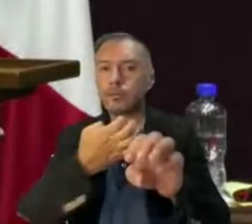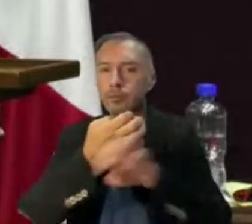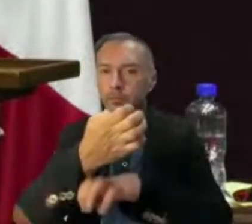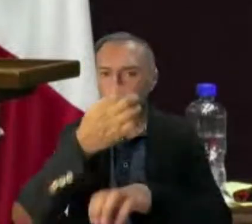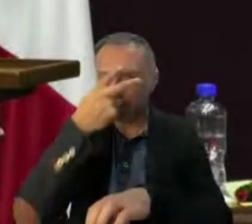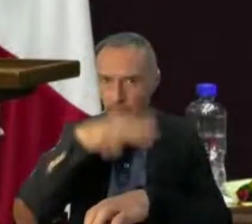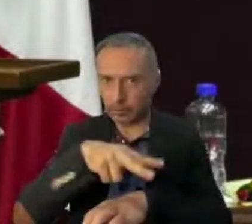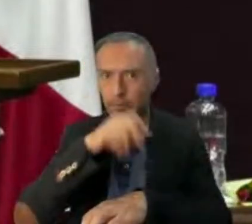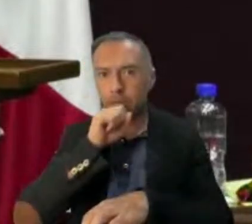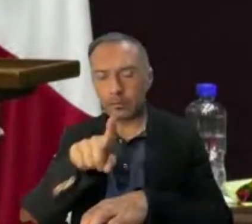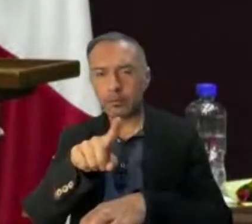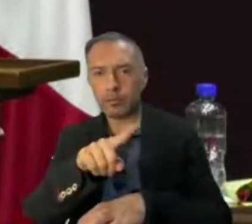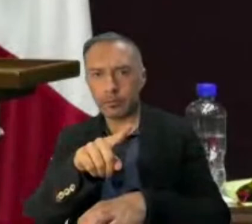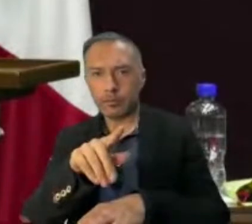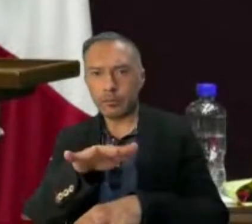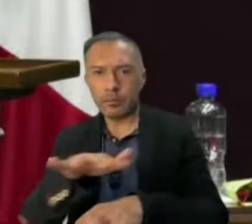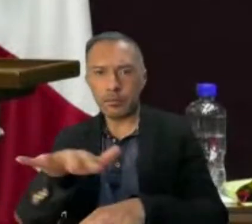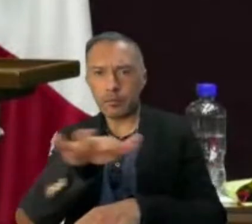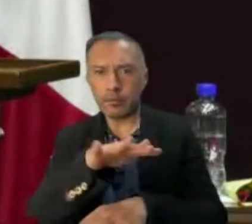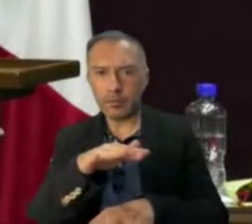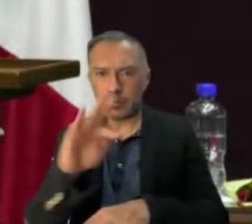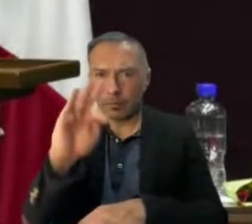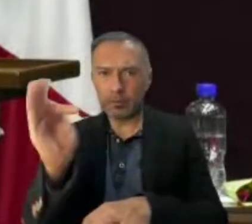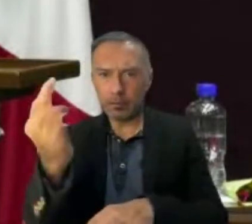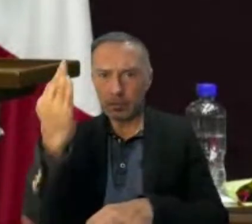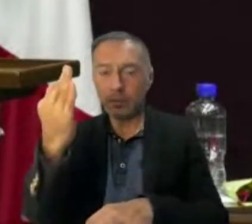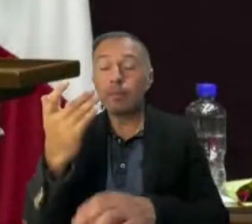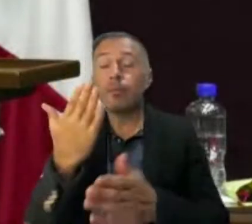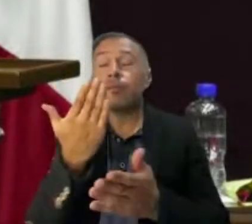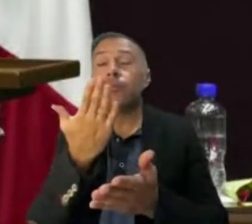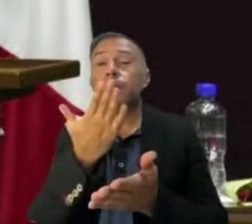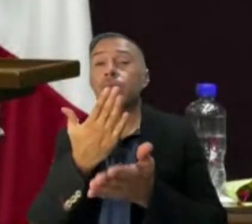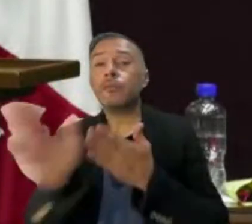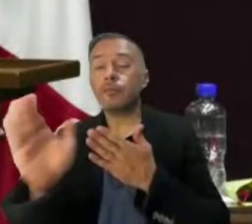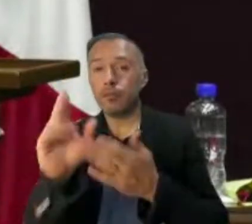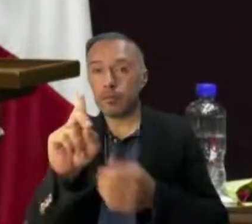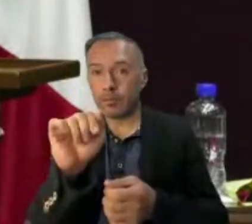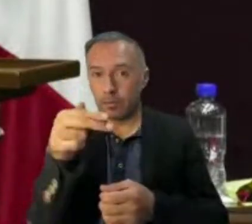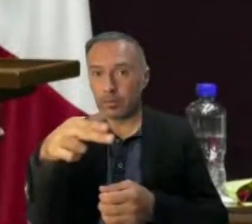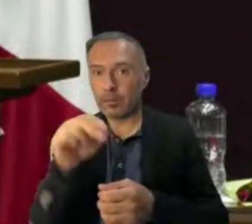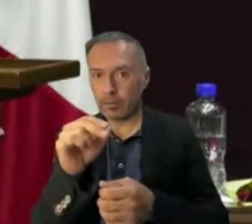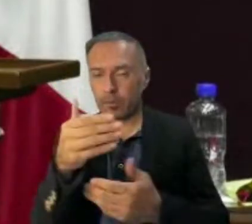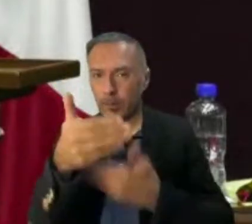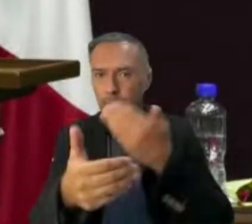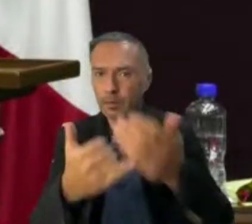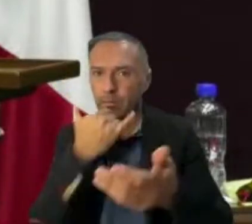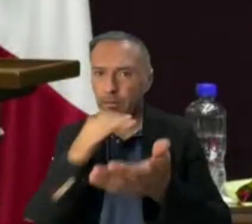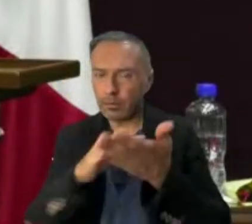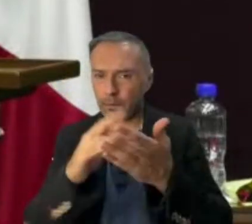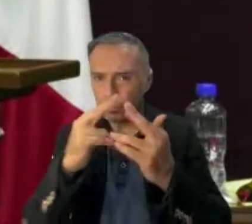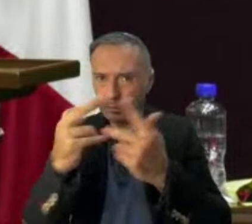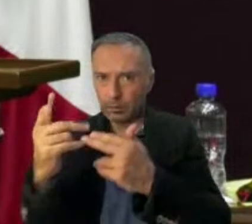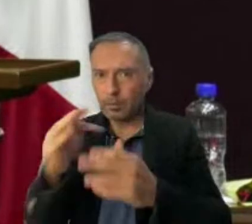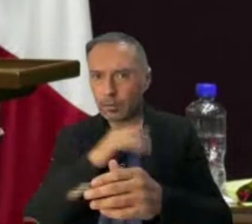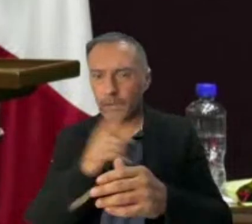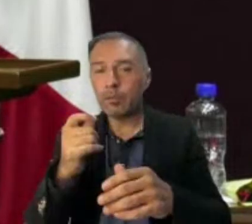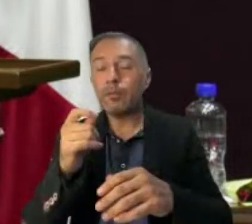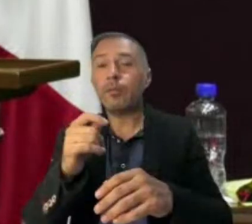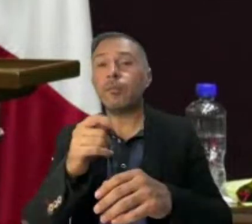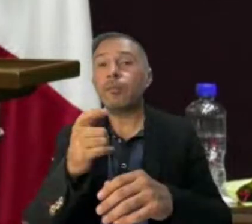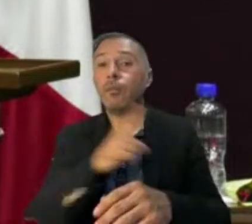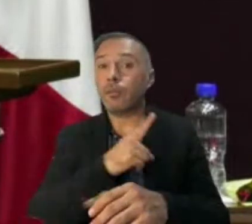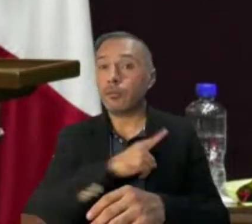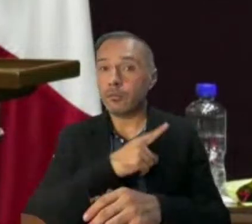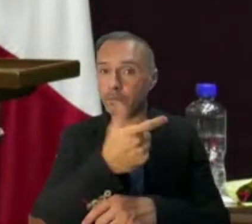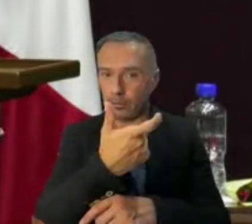en el contexto específico del caso, además de la reparación del daño, puede incluir aspectos más allá de lo económico, como ya bien